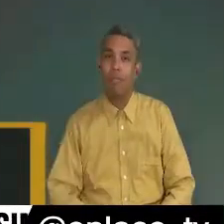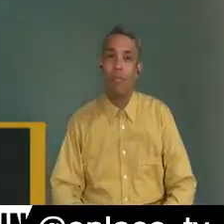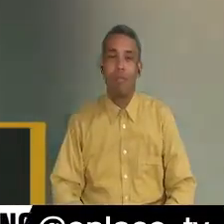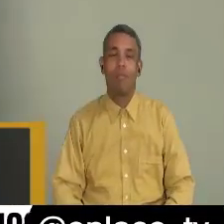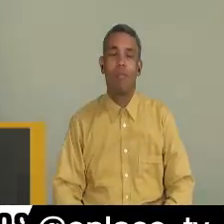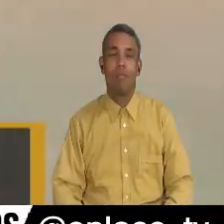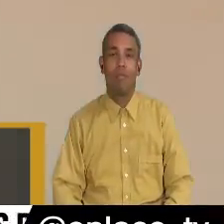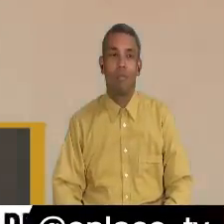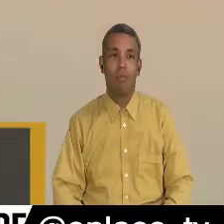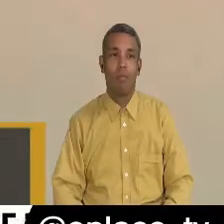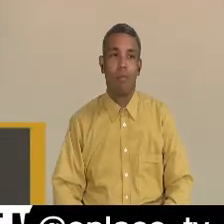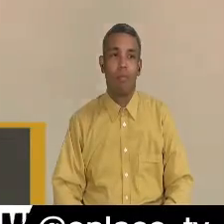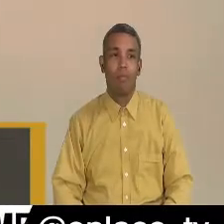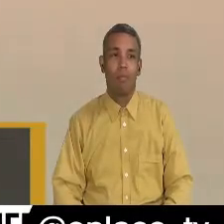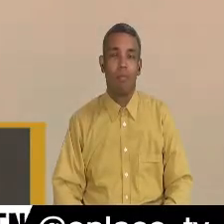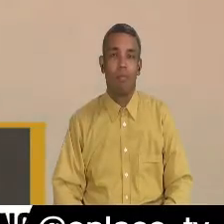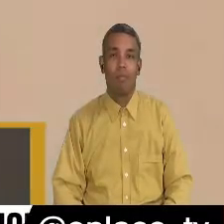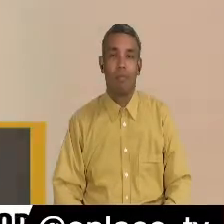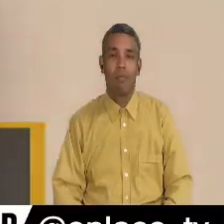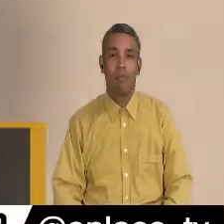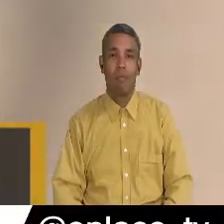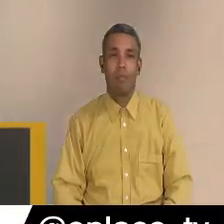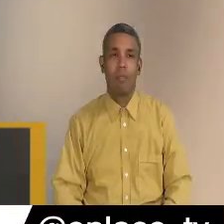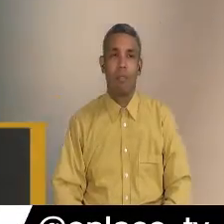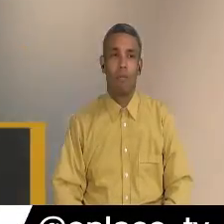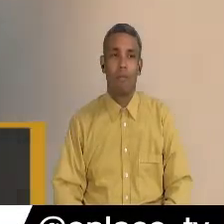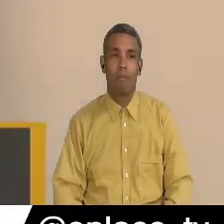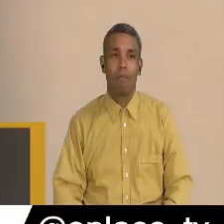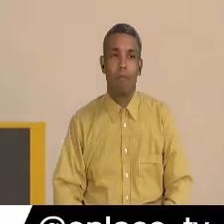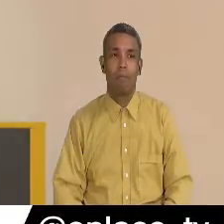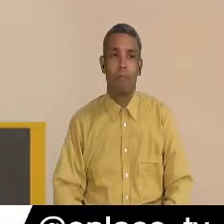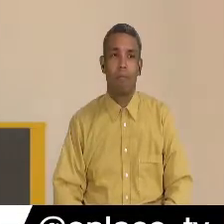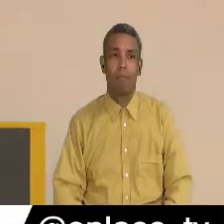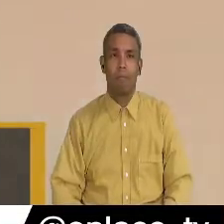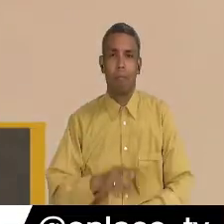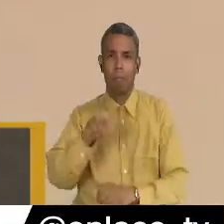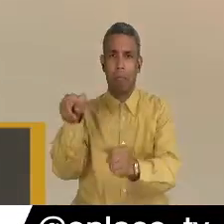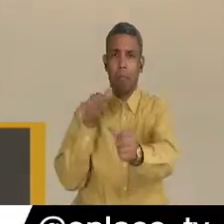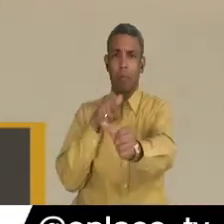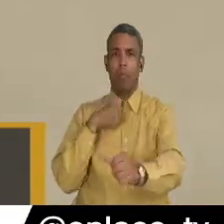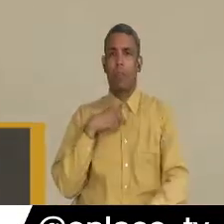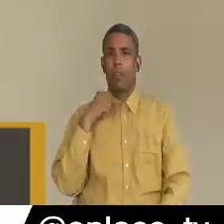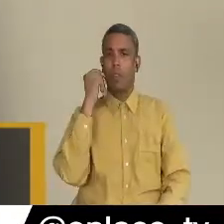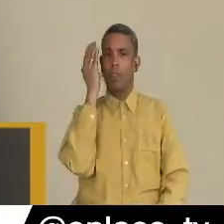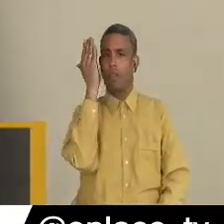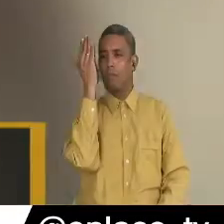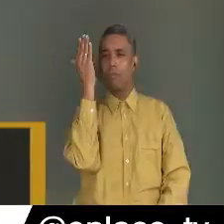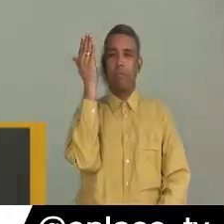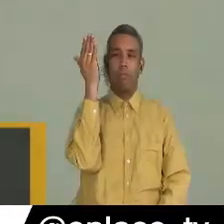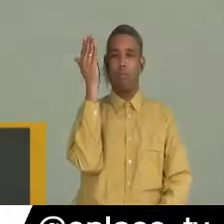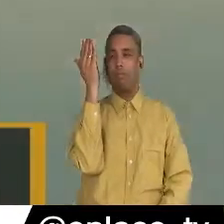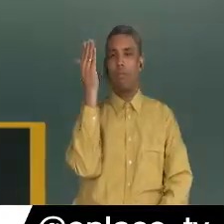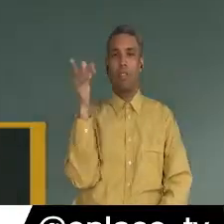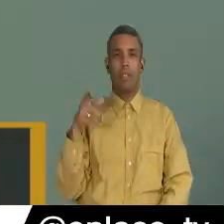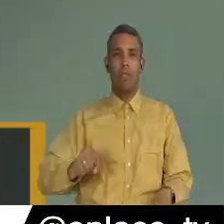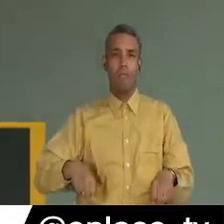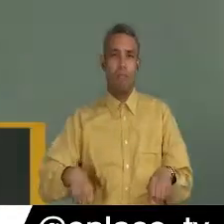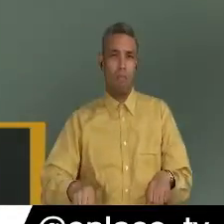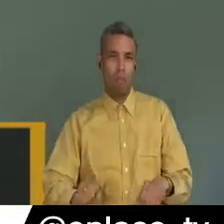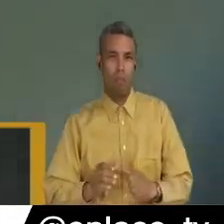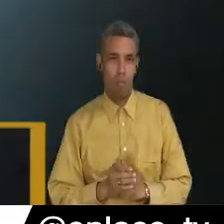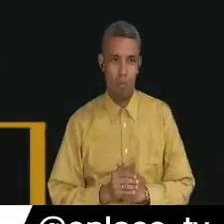Y no podía faltar el reportero ciudadano que denuncia la manera irresponsable como son utilizadas las motocicletas. En este caso que ocupa